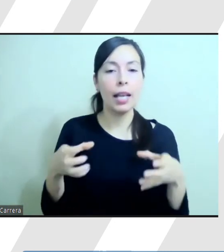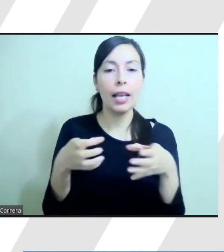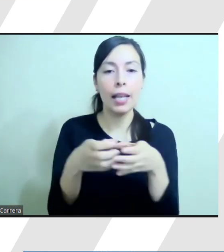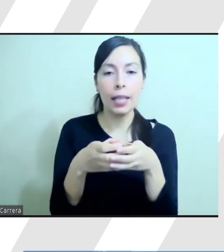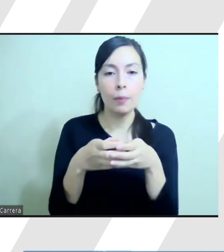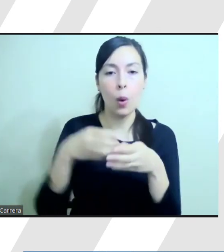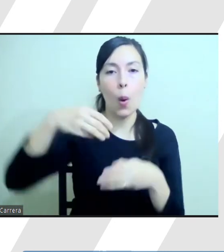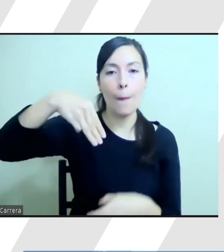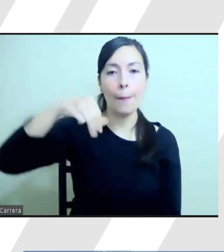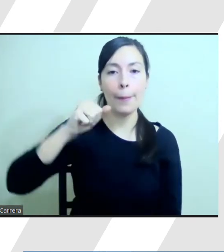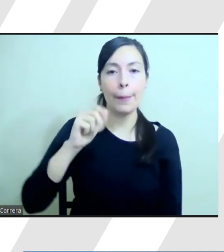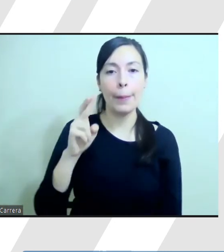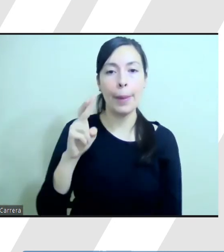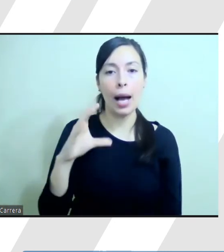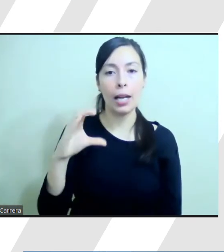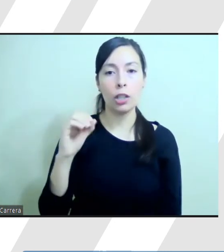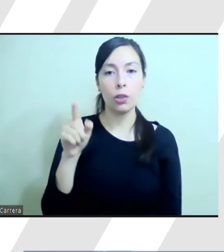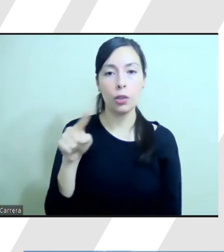Marcos Díaz.